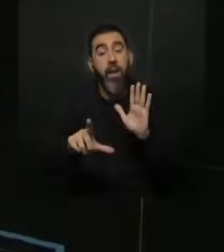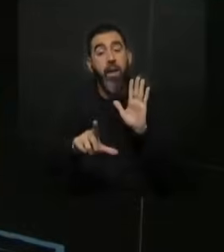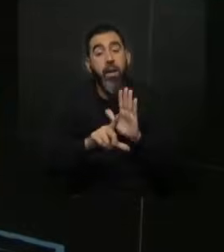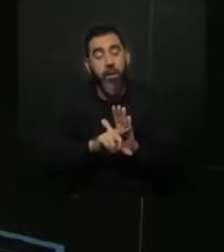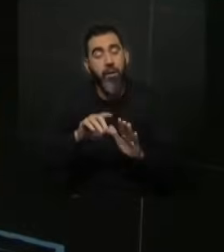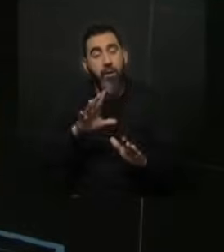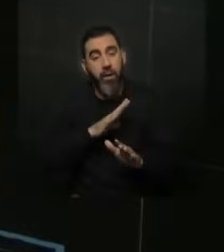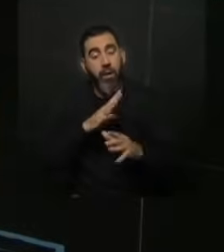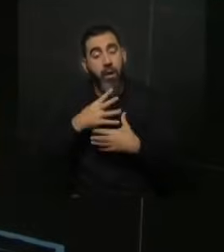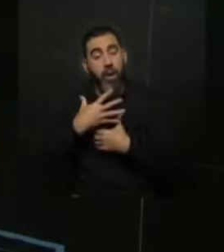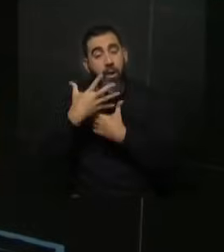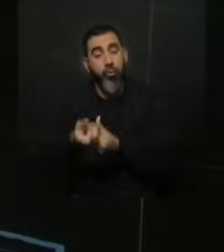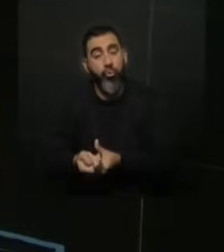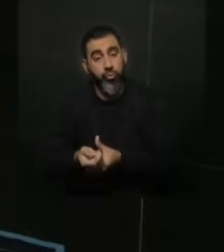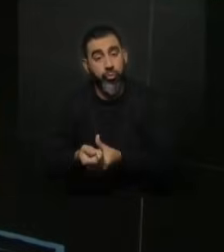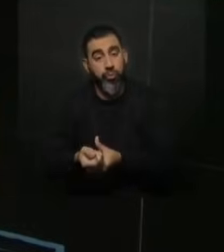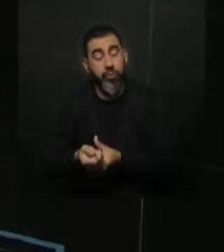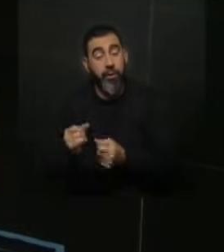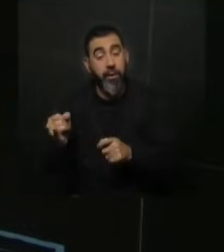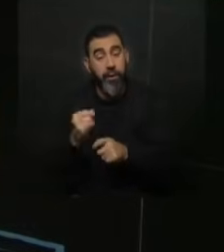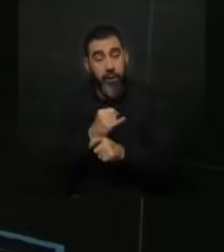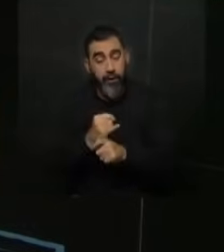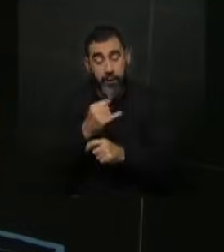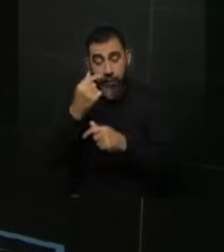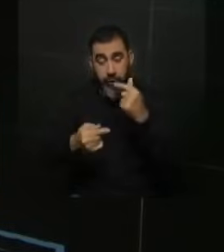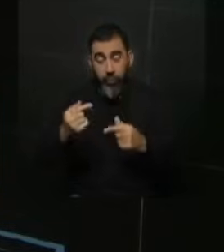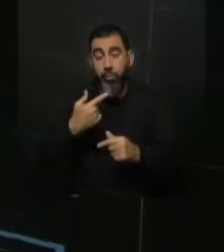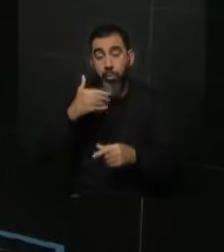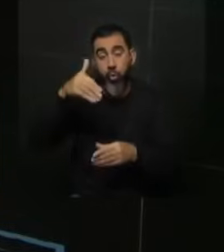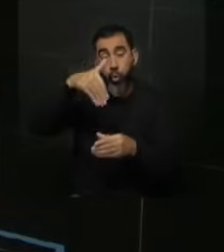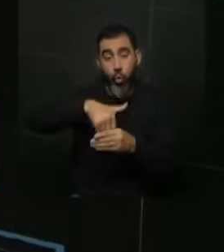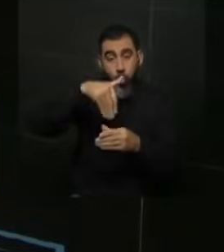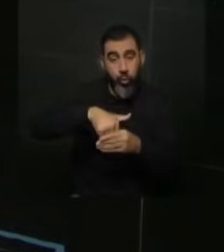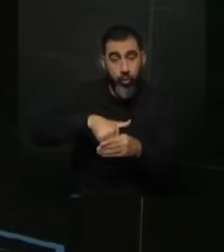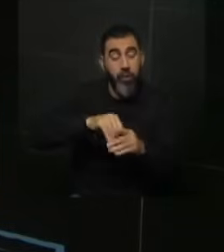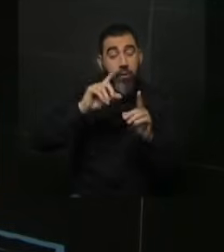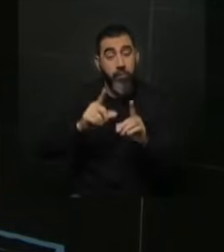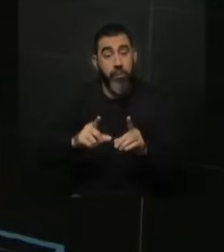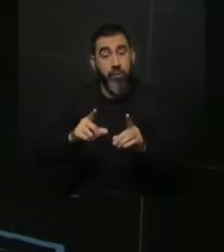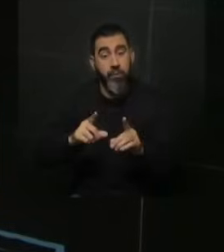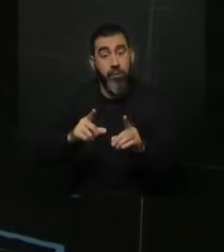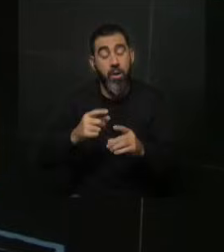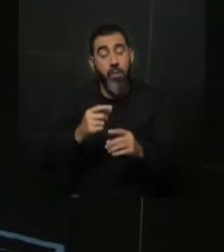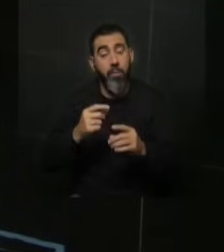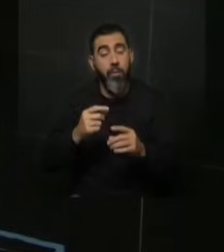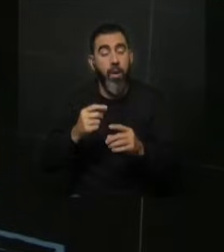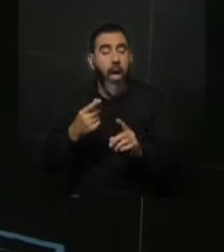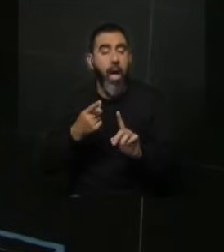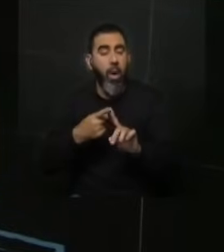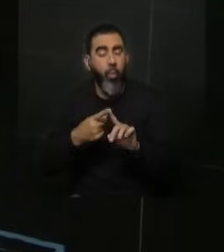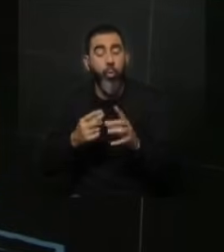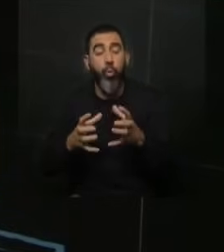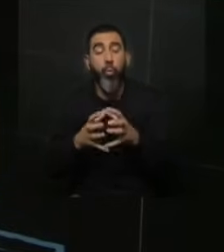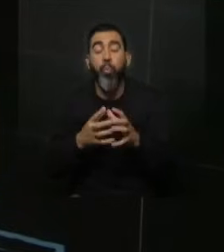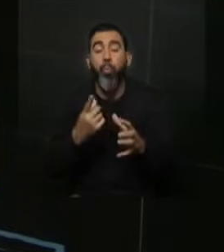contar con el respaldo no solamente de los institutos involucrados como la corte electoral sino que va a contar con la anuencia en general de los partidos